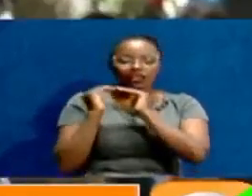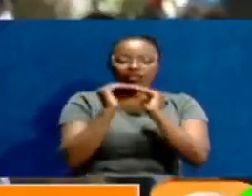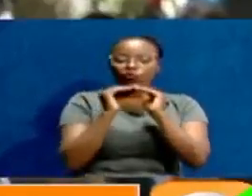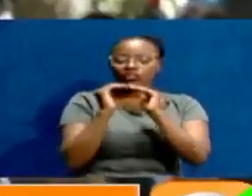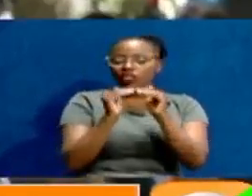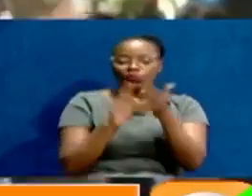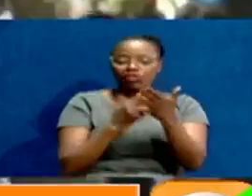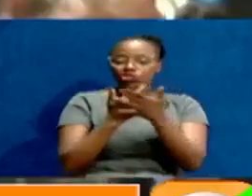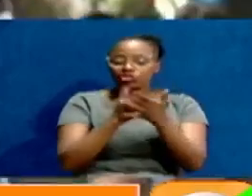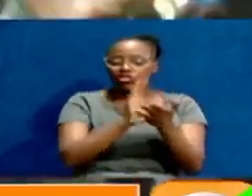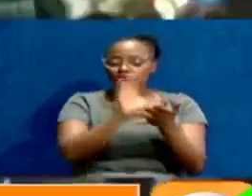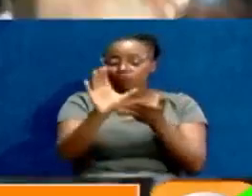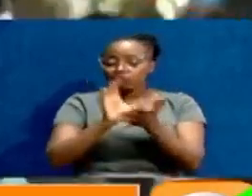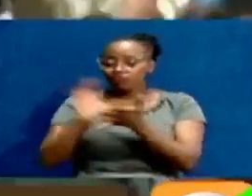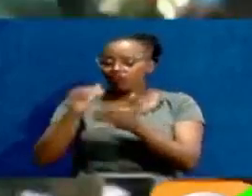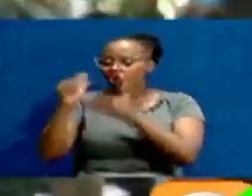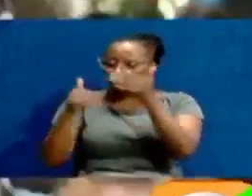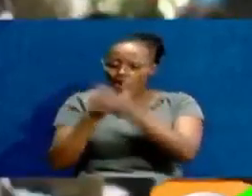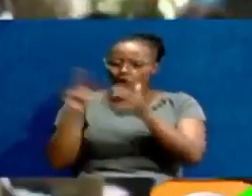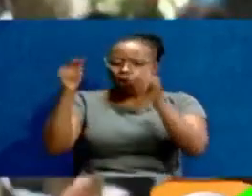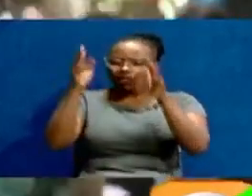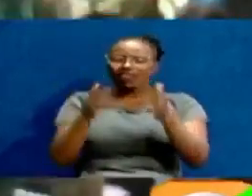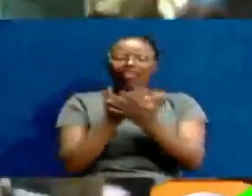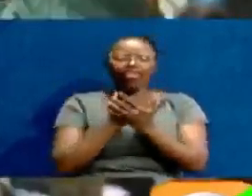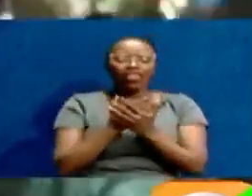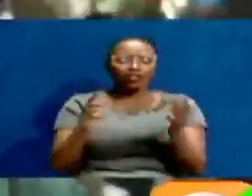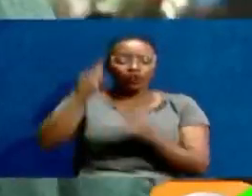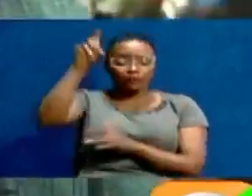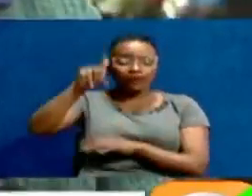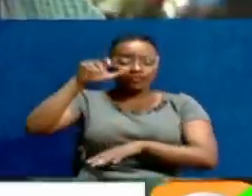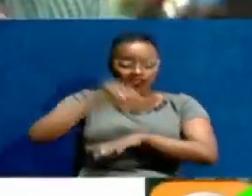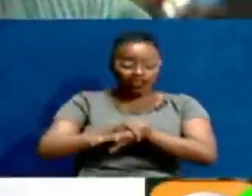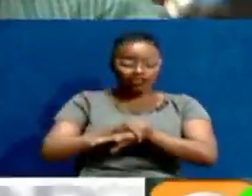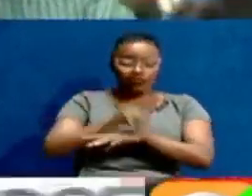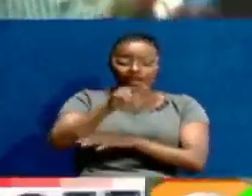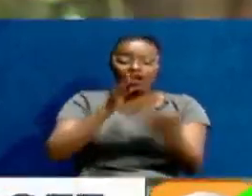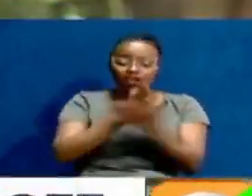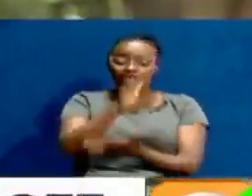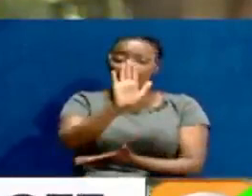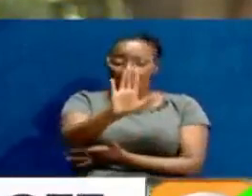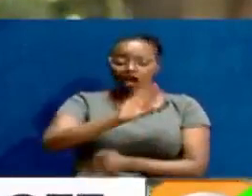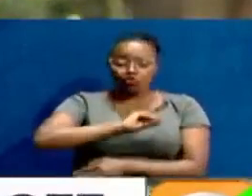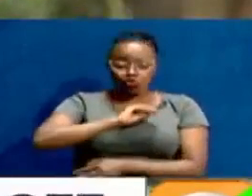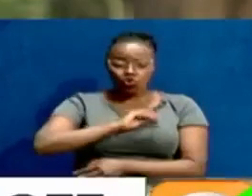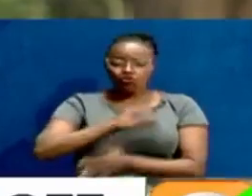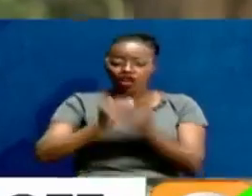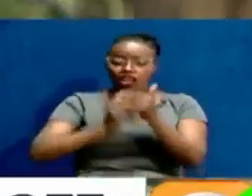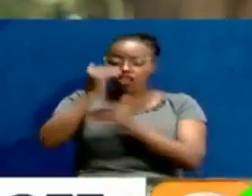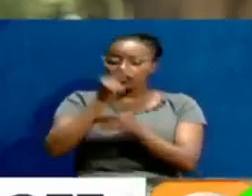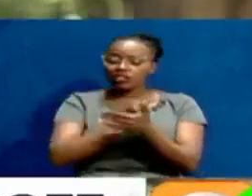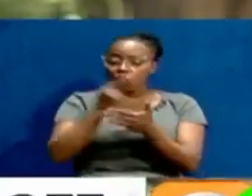of resources. Kila sehemu, kila Mkenya kuna aliko apate haki yake. Wiki